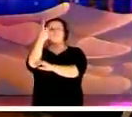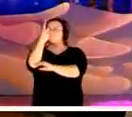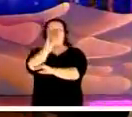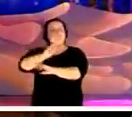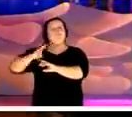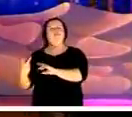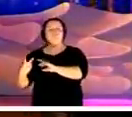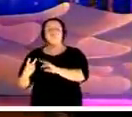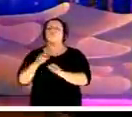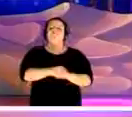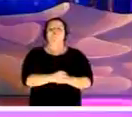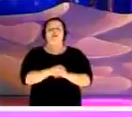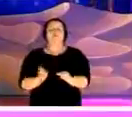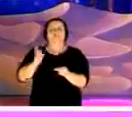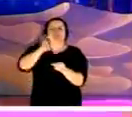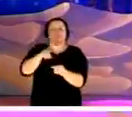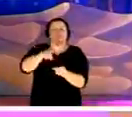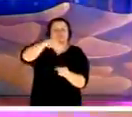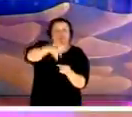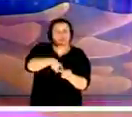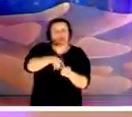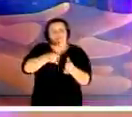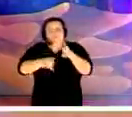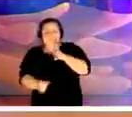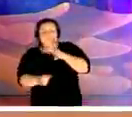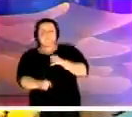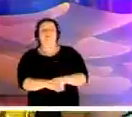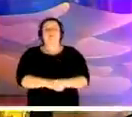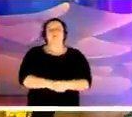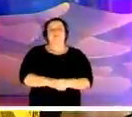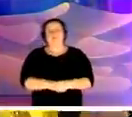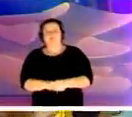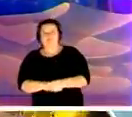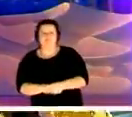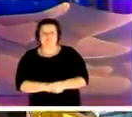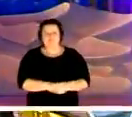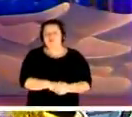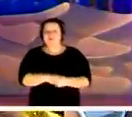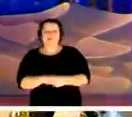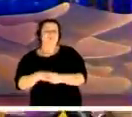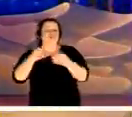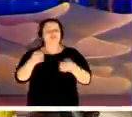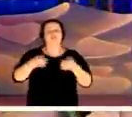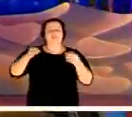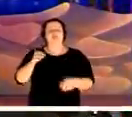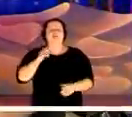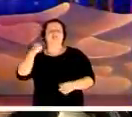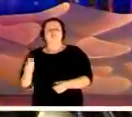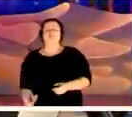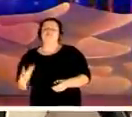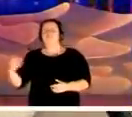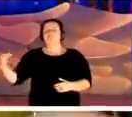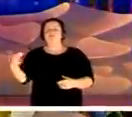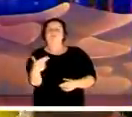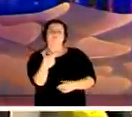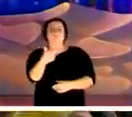jugar. Mete la gamba, como siempre te corto, va cortando el bacalao. Mientras que el pez martillo